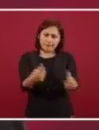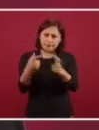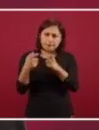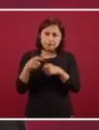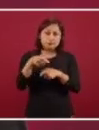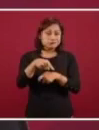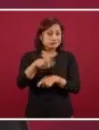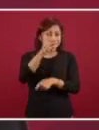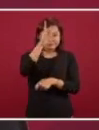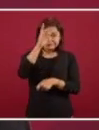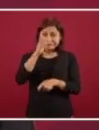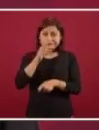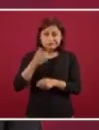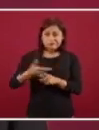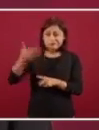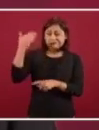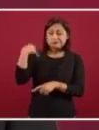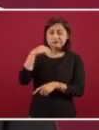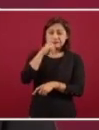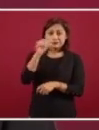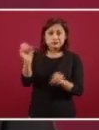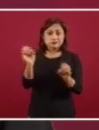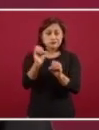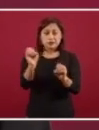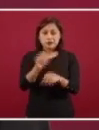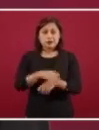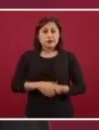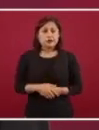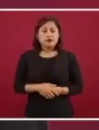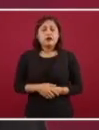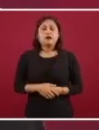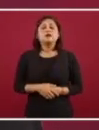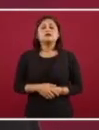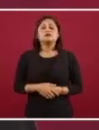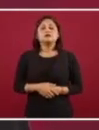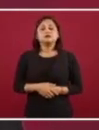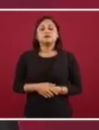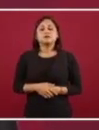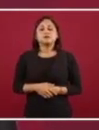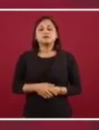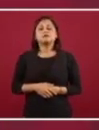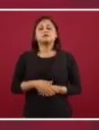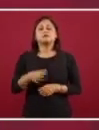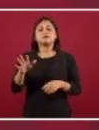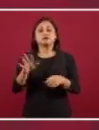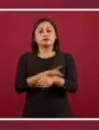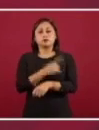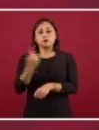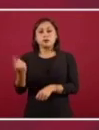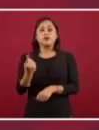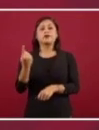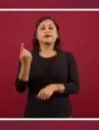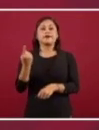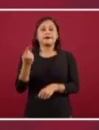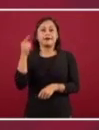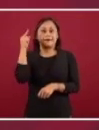atendió. Estaba terminando su informe del